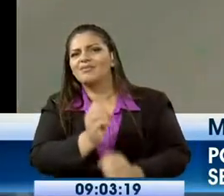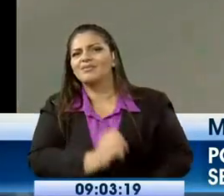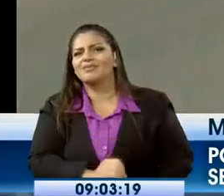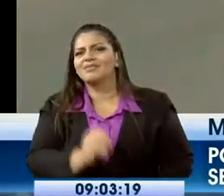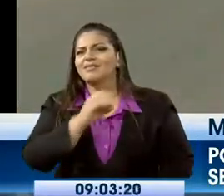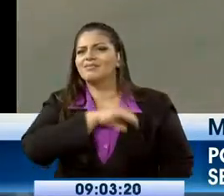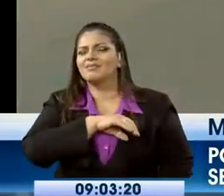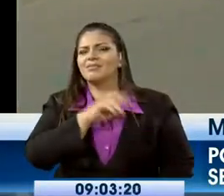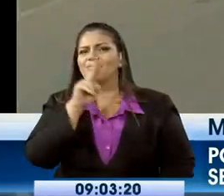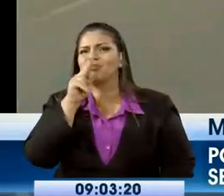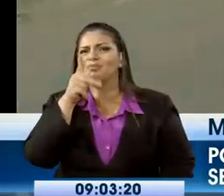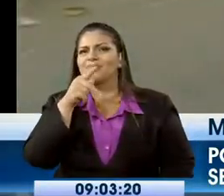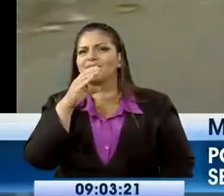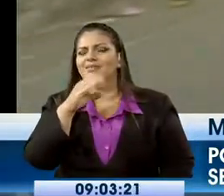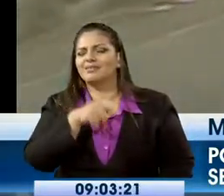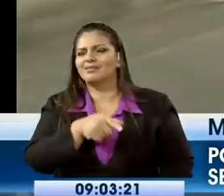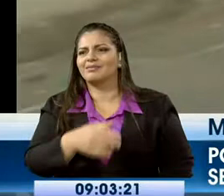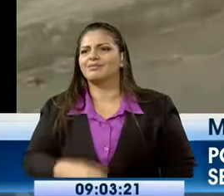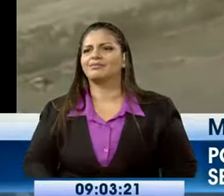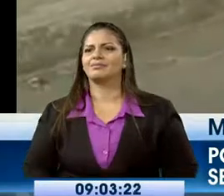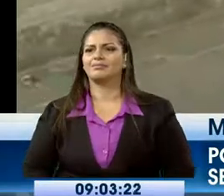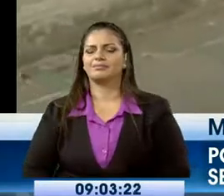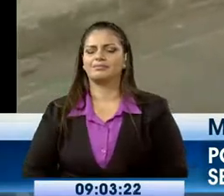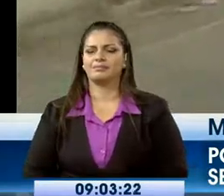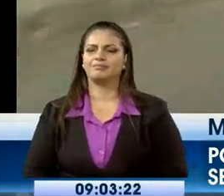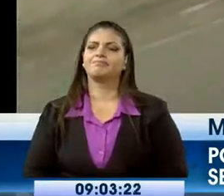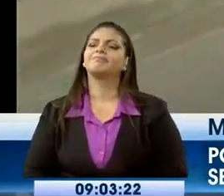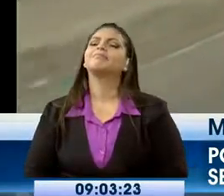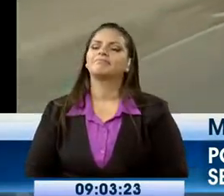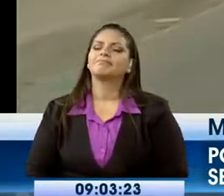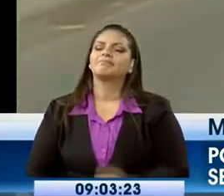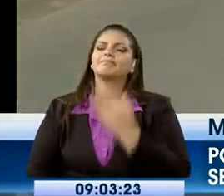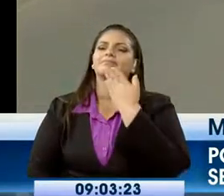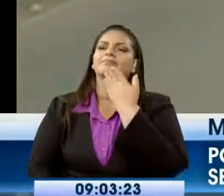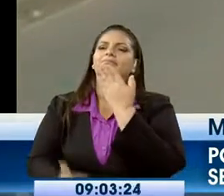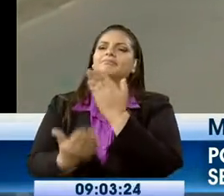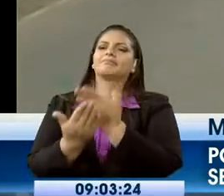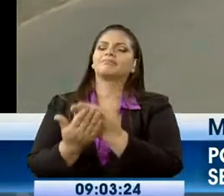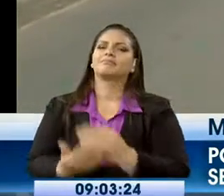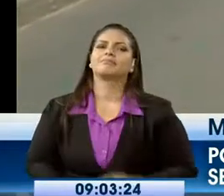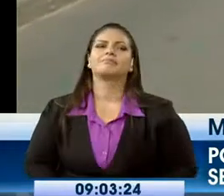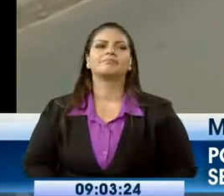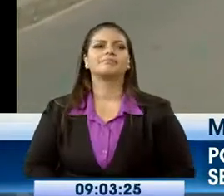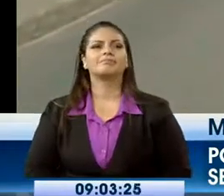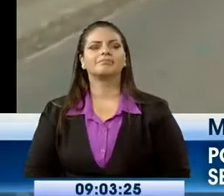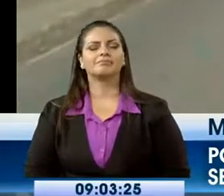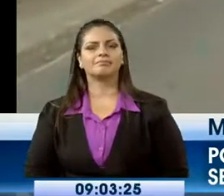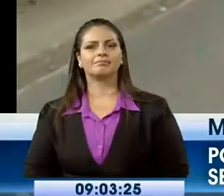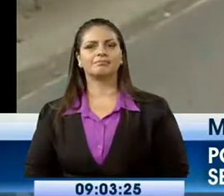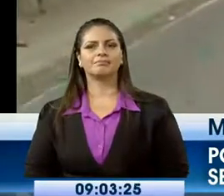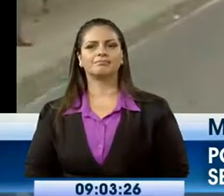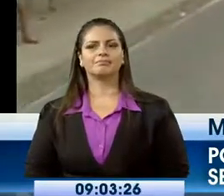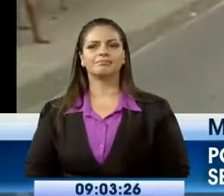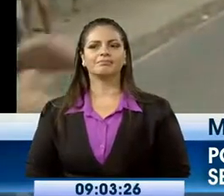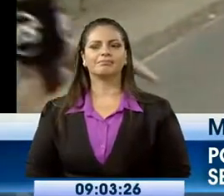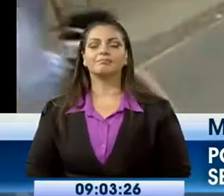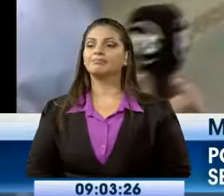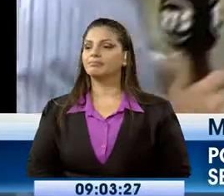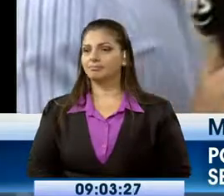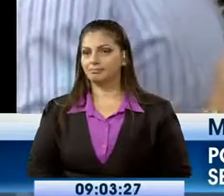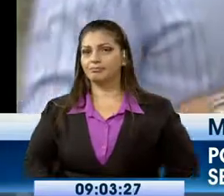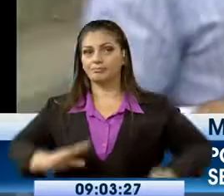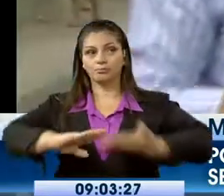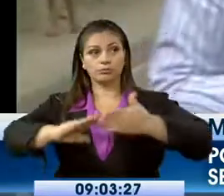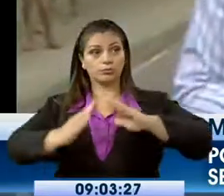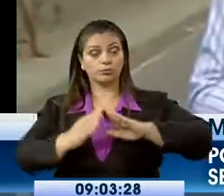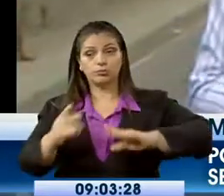área. Listo. Muchísimas gracias, mi querido mayor Ricorte. Bueno, esas son las impresiones tanto de las personas que